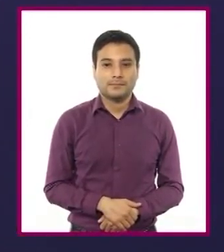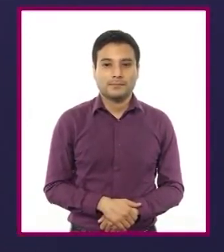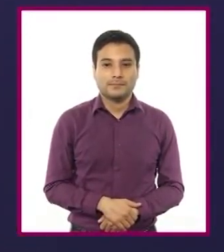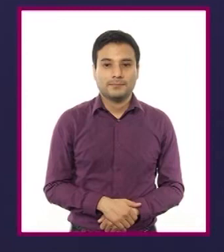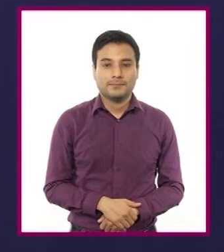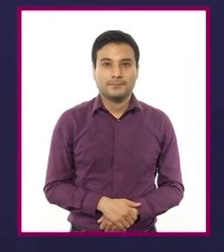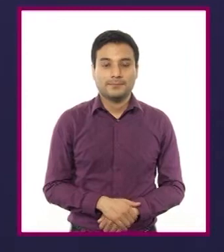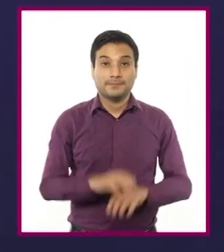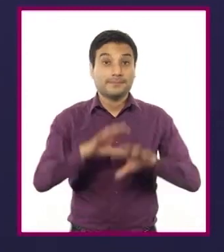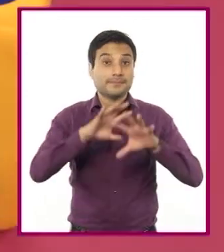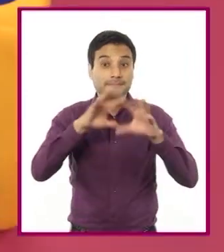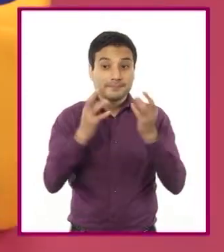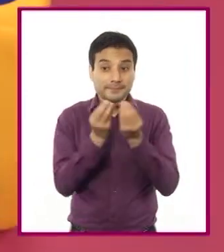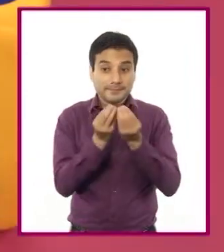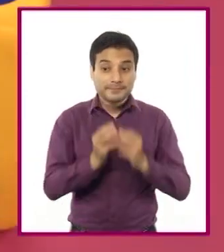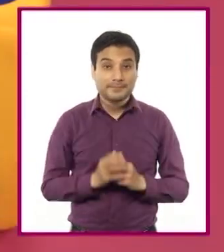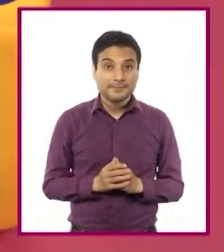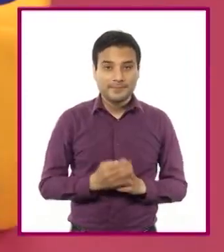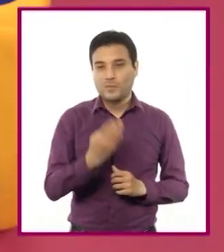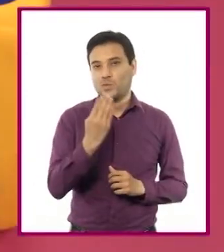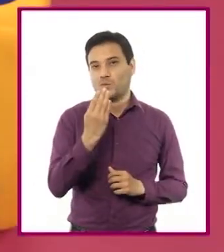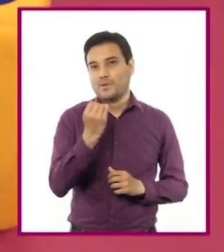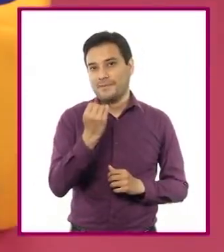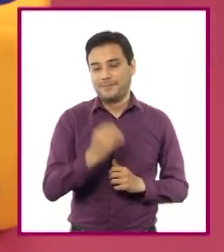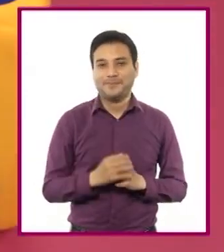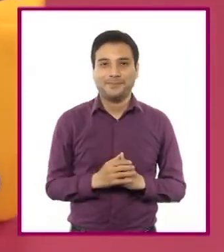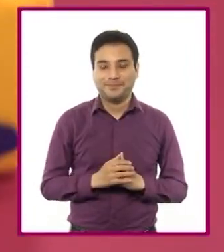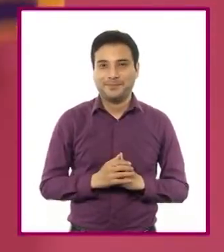Tengo un total de 9.